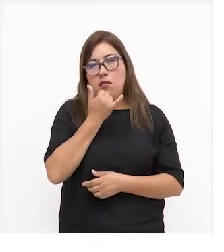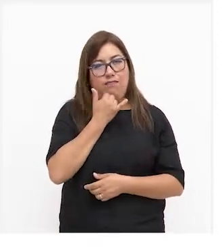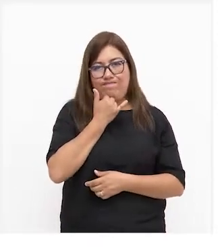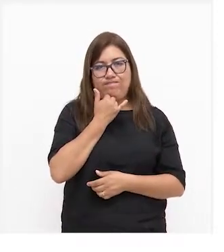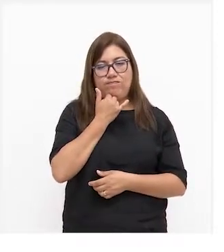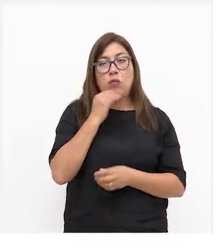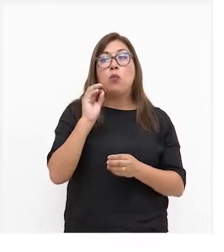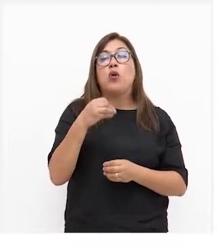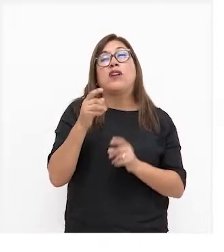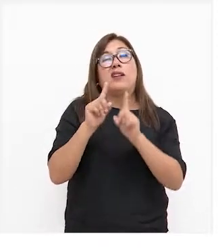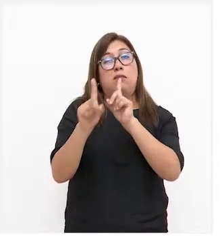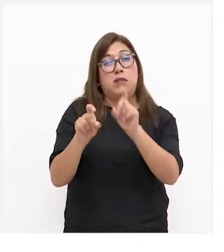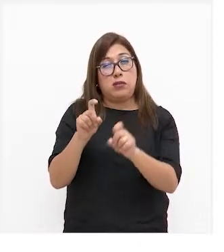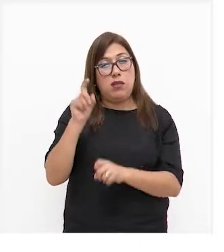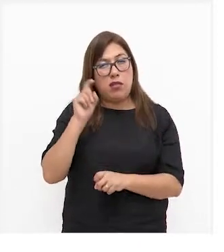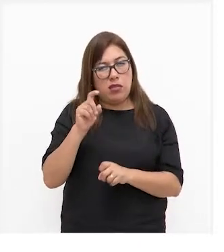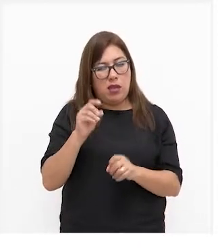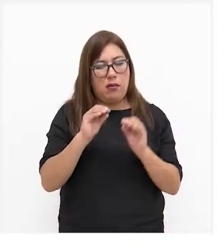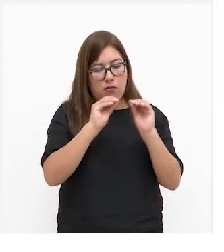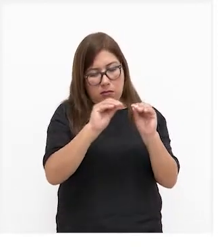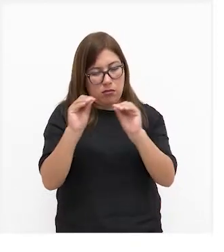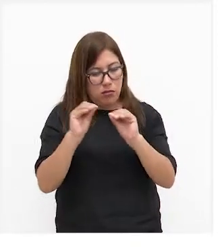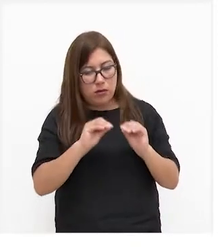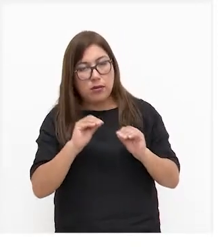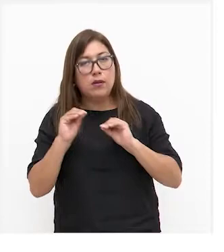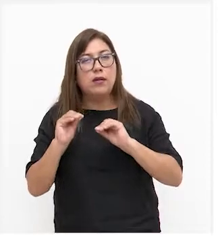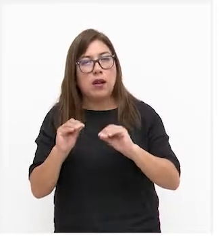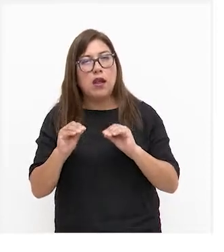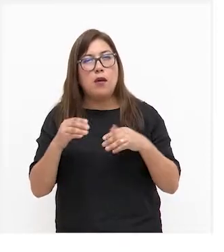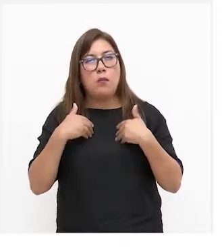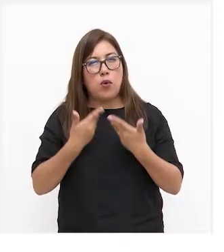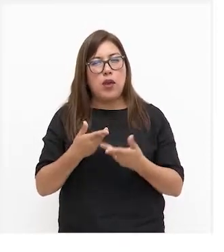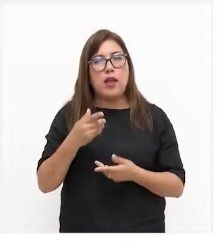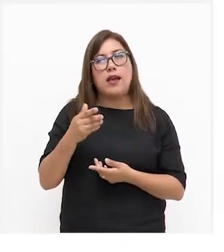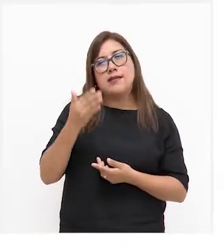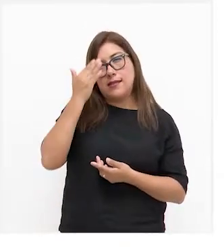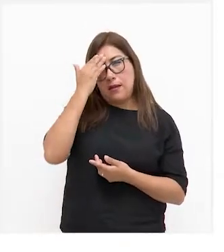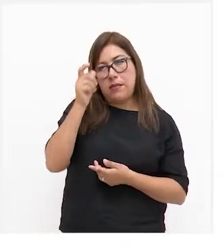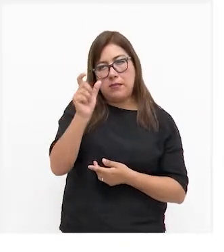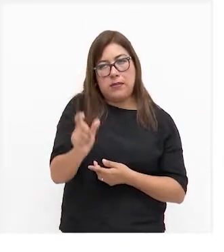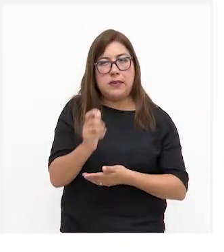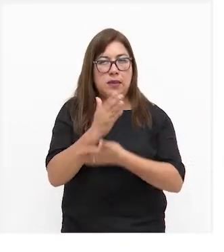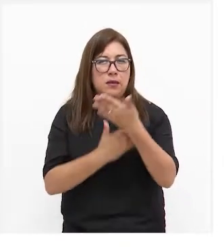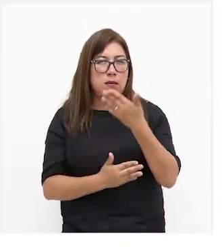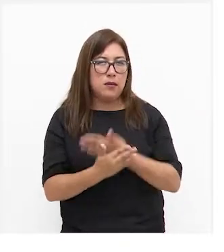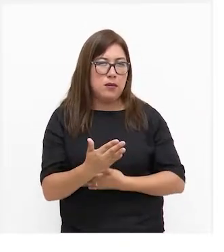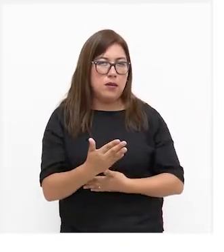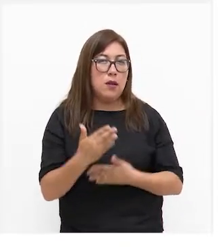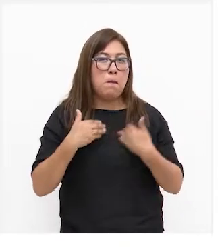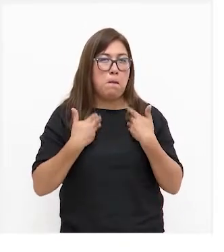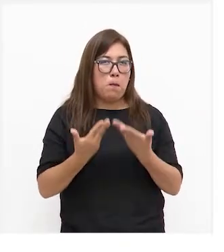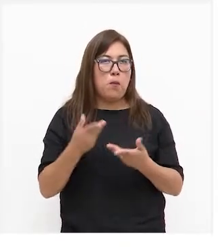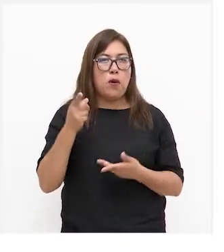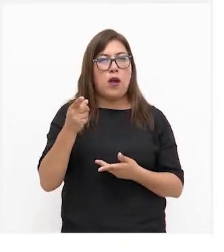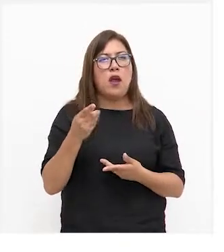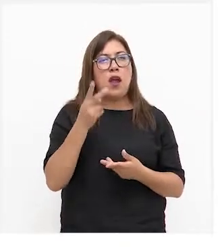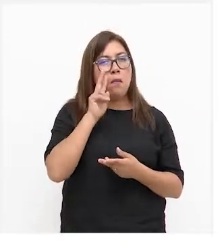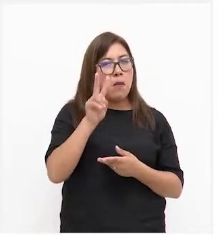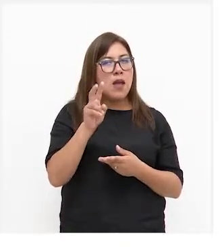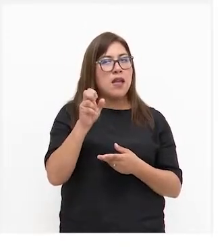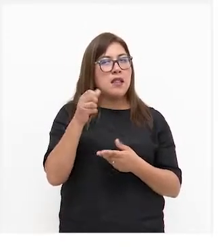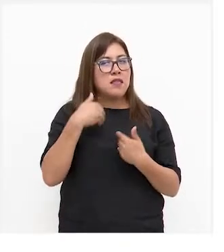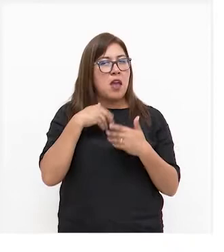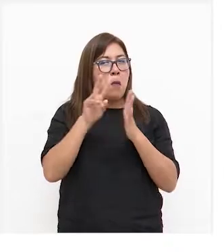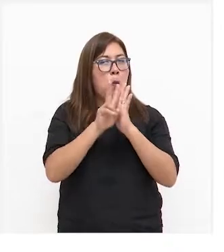incorrectas, ya que las preguntas deben estar formuladas para determinar si la persona con discapacidad puede emitir